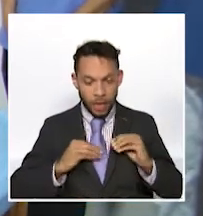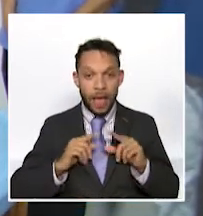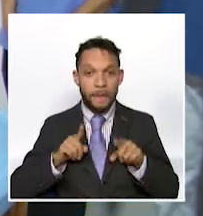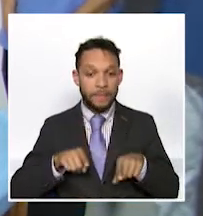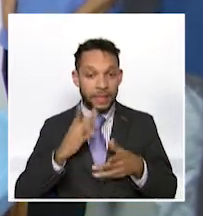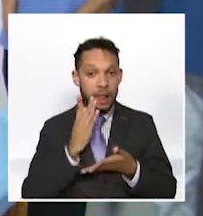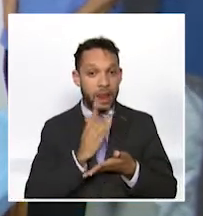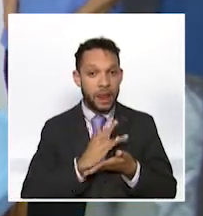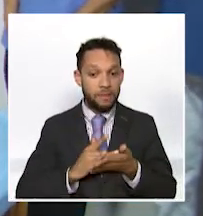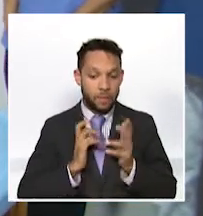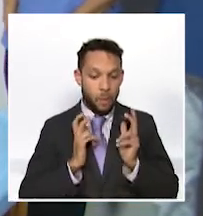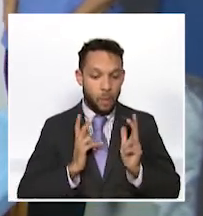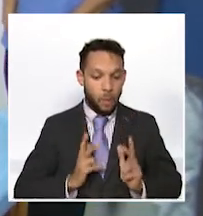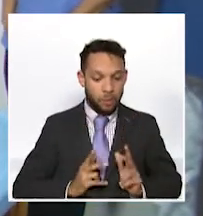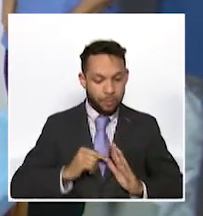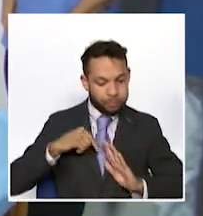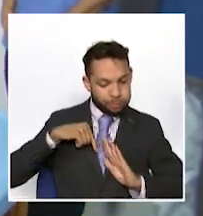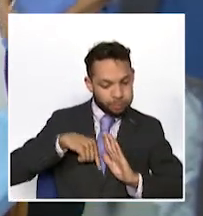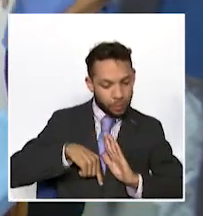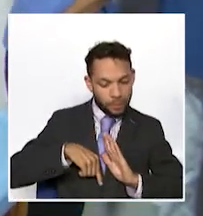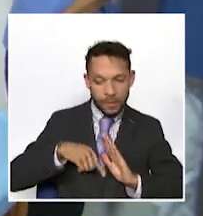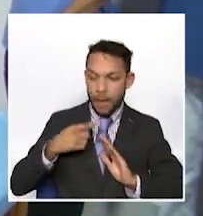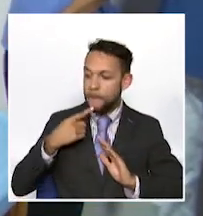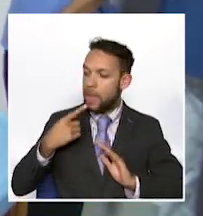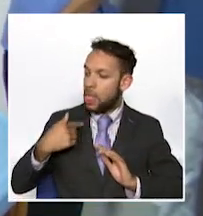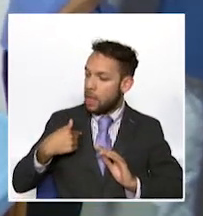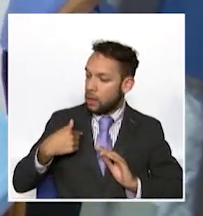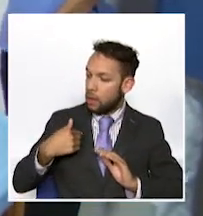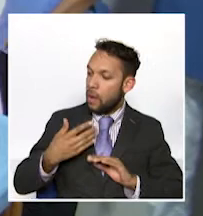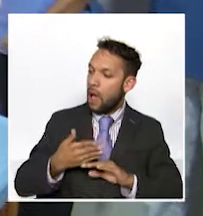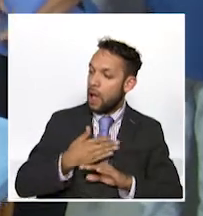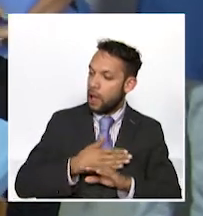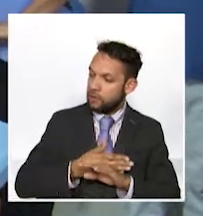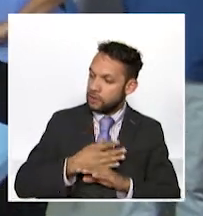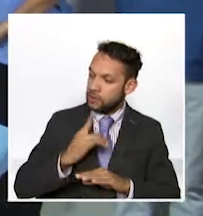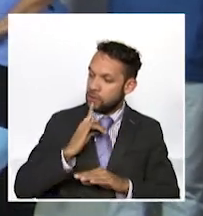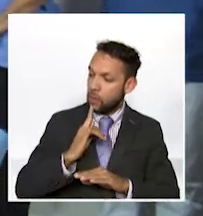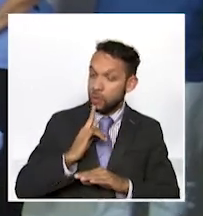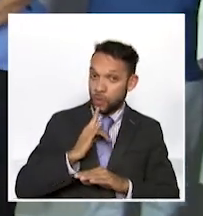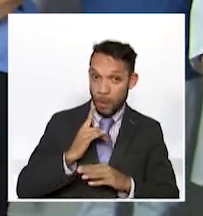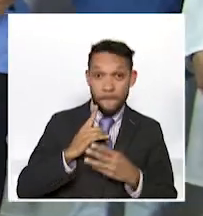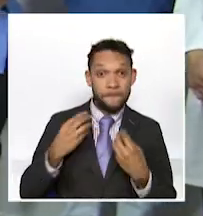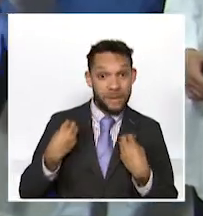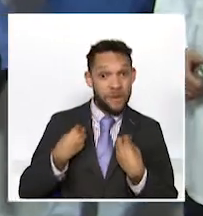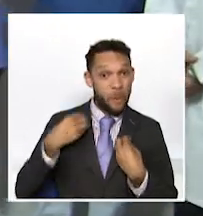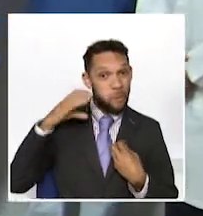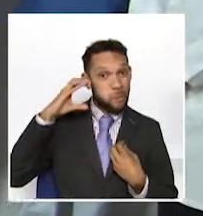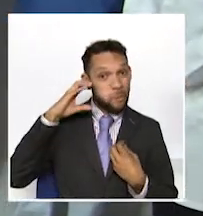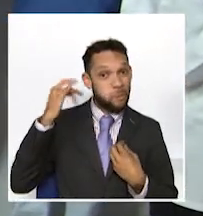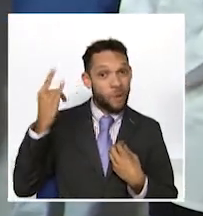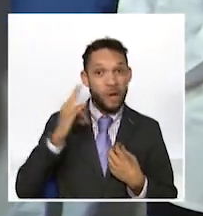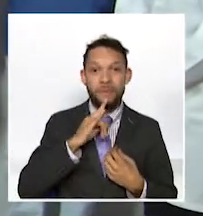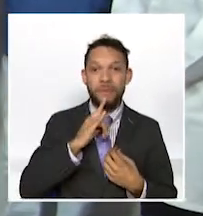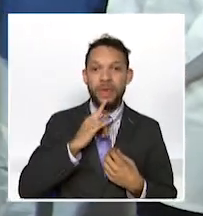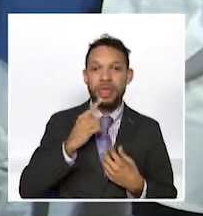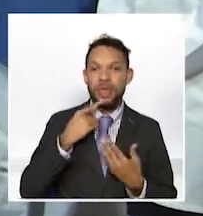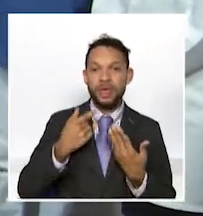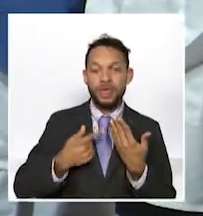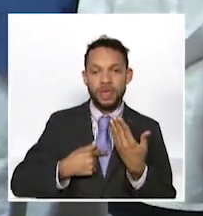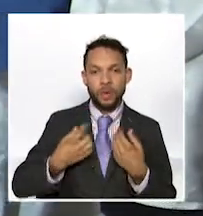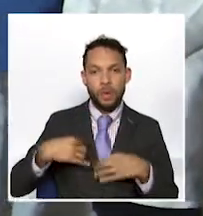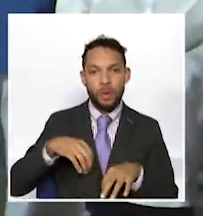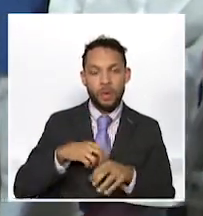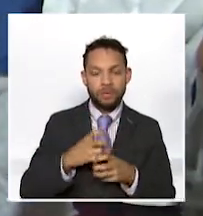desintoxicación. Pero me decía, a mí en Estados Unidos, porque vivía allá, me dijeron que tenía una escoliosis,